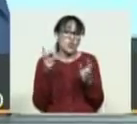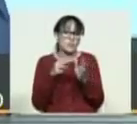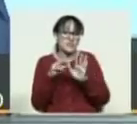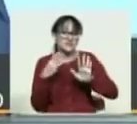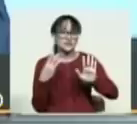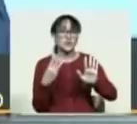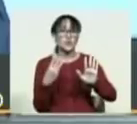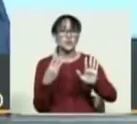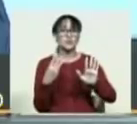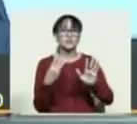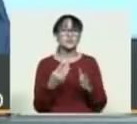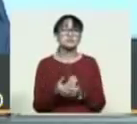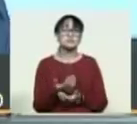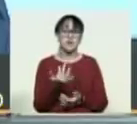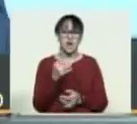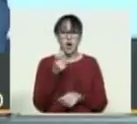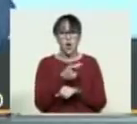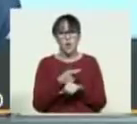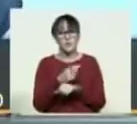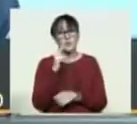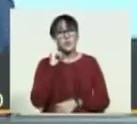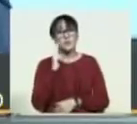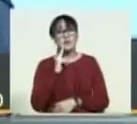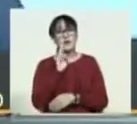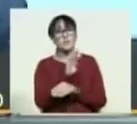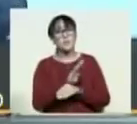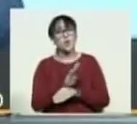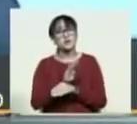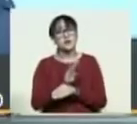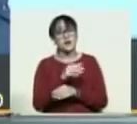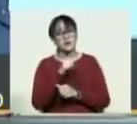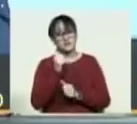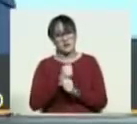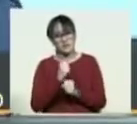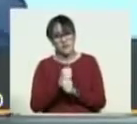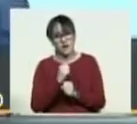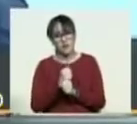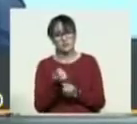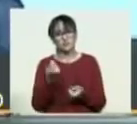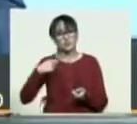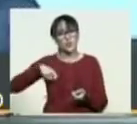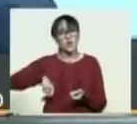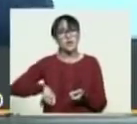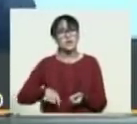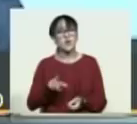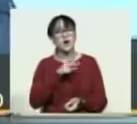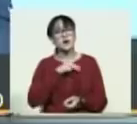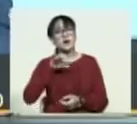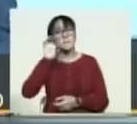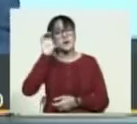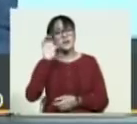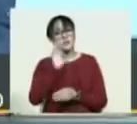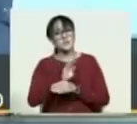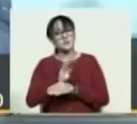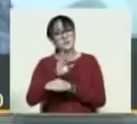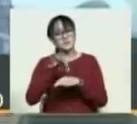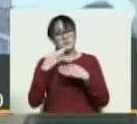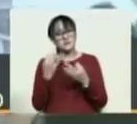Si no fuera porque hay un gobierno bolivariano que protege el empleo, que protege el salario, que con el carnet de la patria protege a la